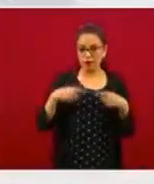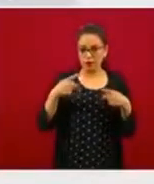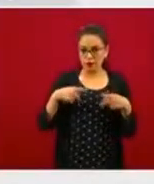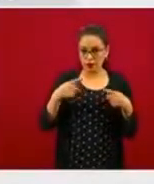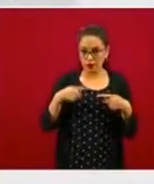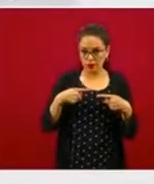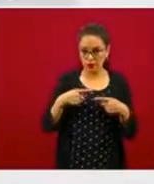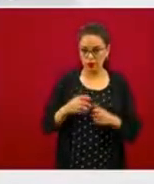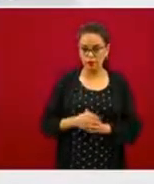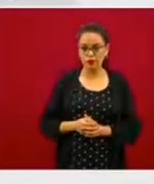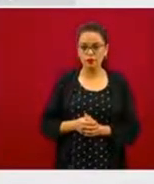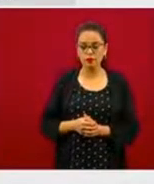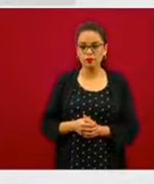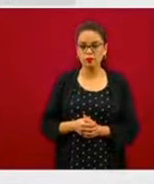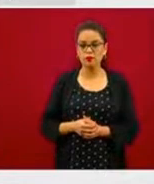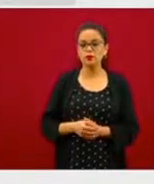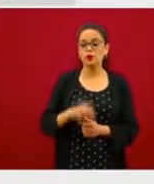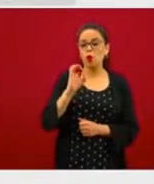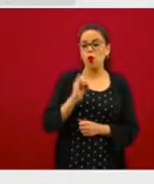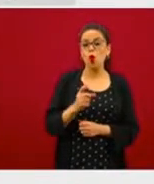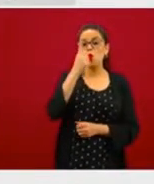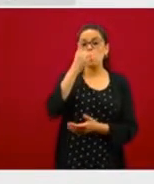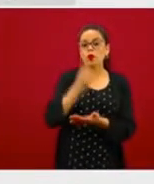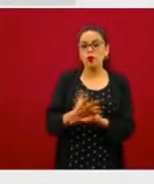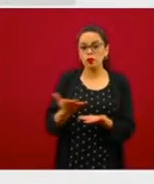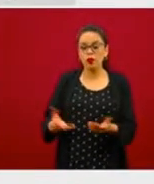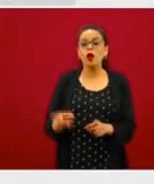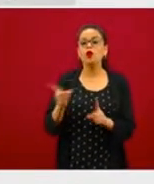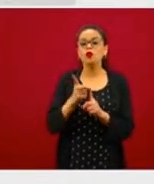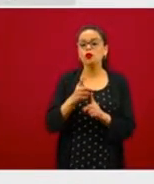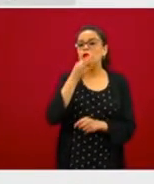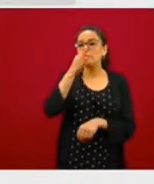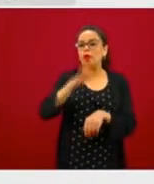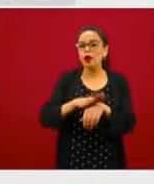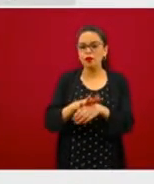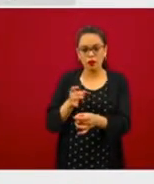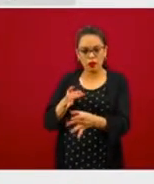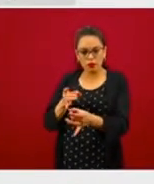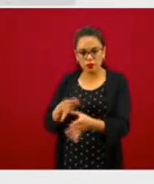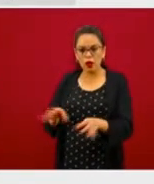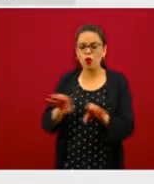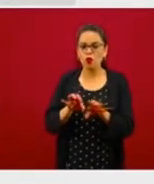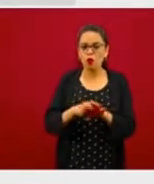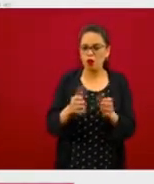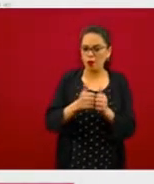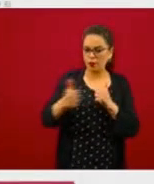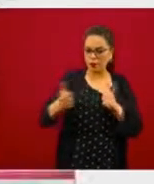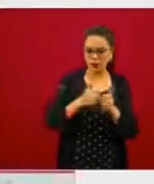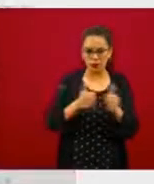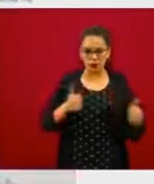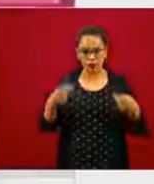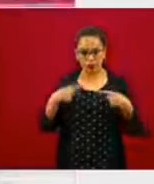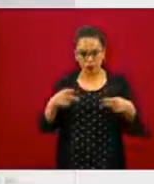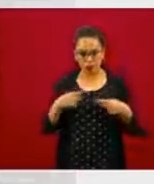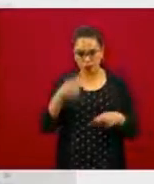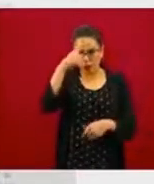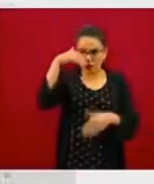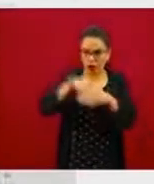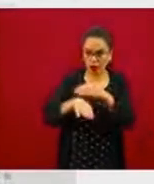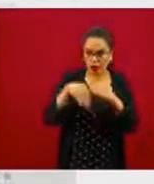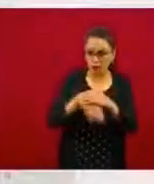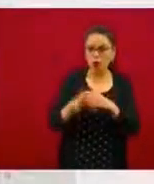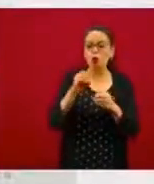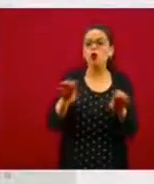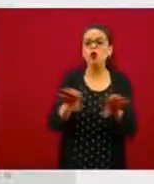the acceso, cómo se personnel, señaliza how do you por dónde debe de signal entrar the cada entrance quien, and the cómo se exit, separa. how do you 78 puntos split que son la nueva